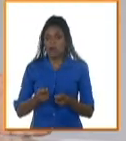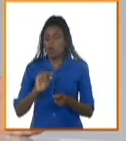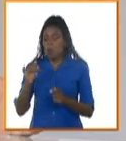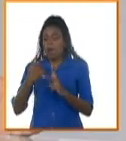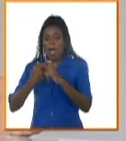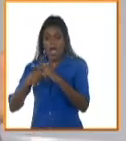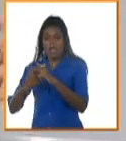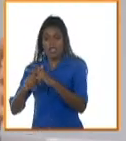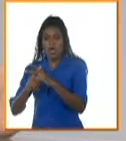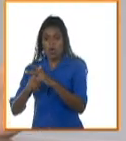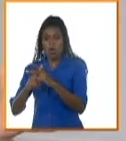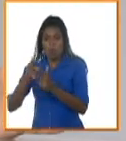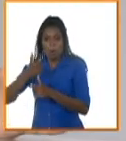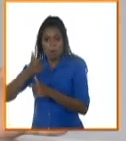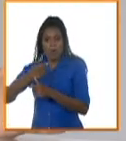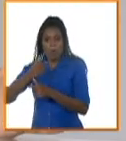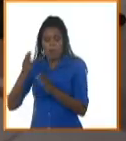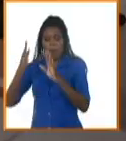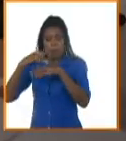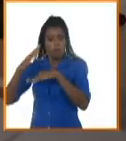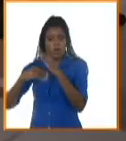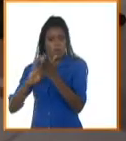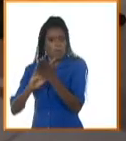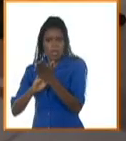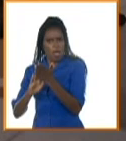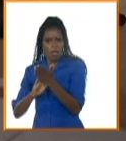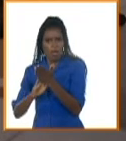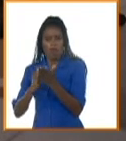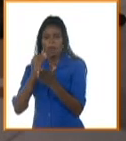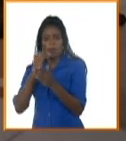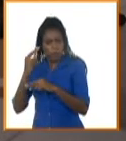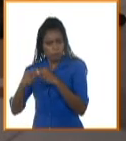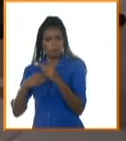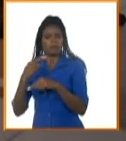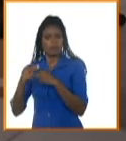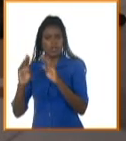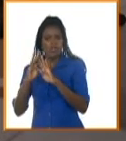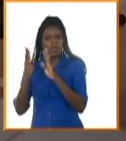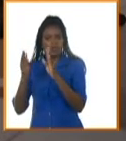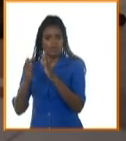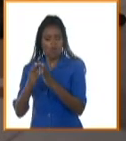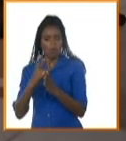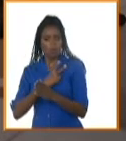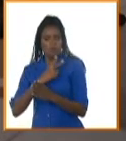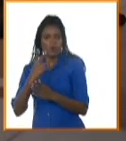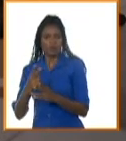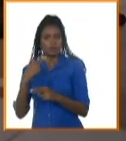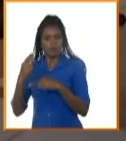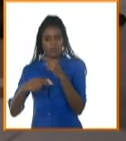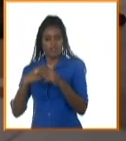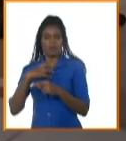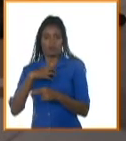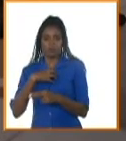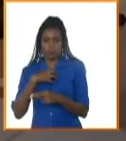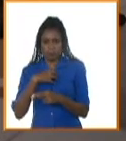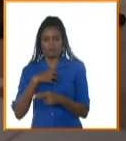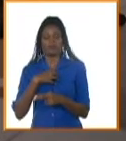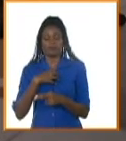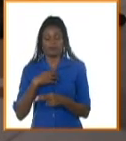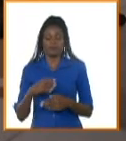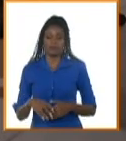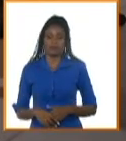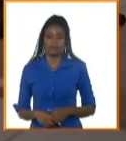fosforera sin problema de ningún tipo lo puede implementar todo está en la voluntad con que queramos hacerlo en la generalización